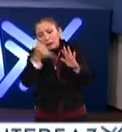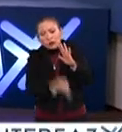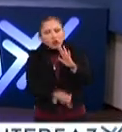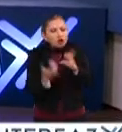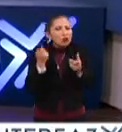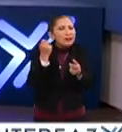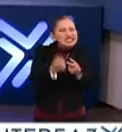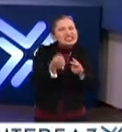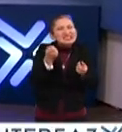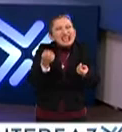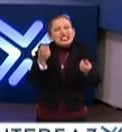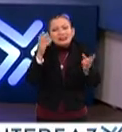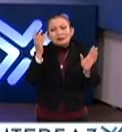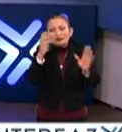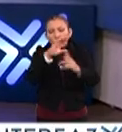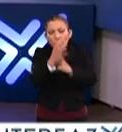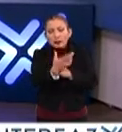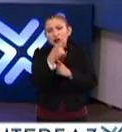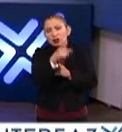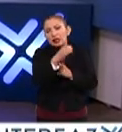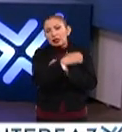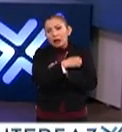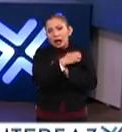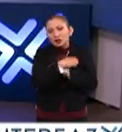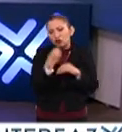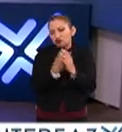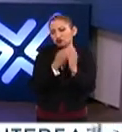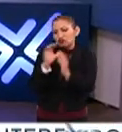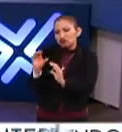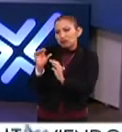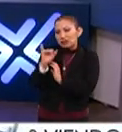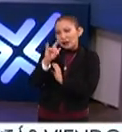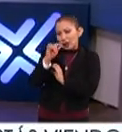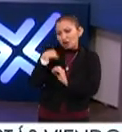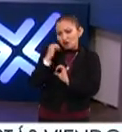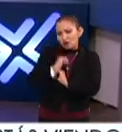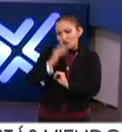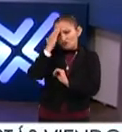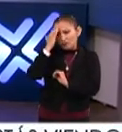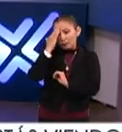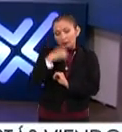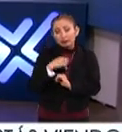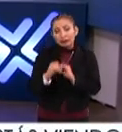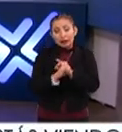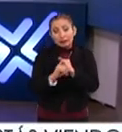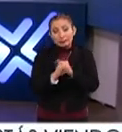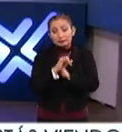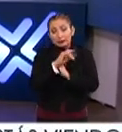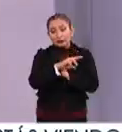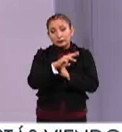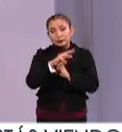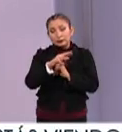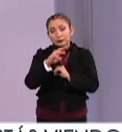conocer más esto sobre esta comisión de educación cívica que estás tú ya presidiendo? Claro que sí, la portal del instituto es